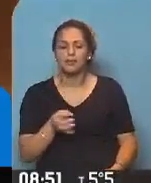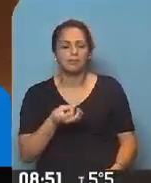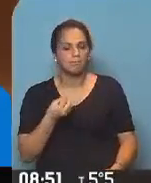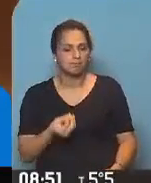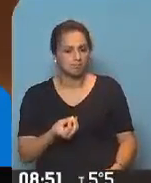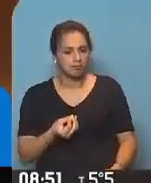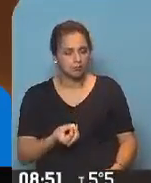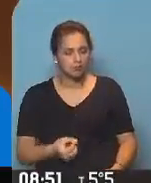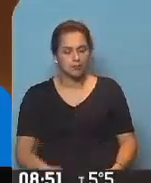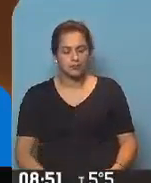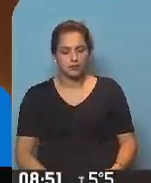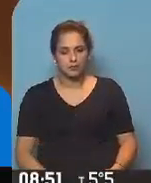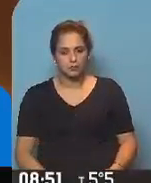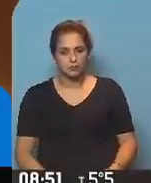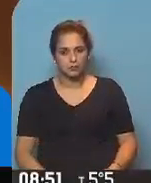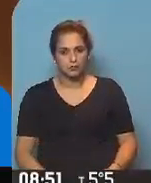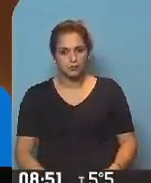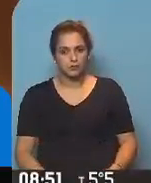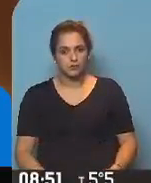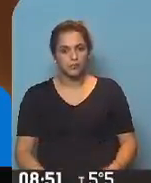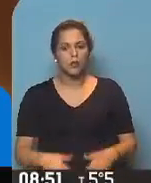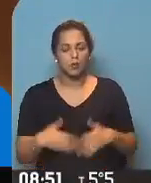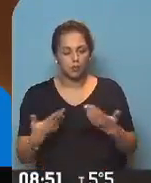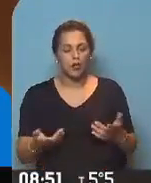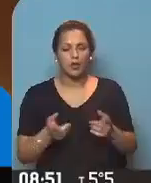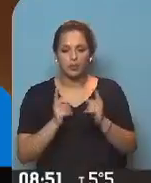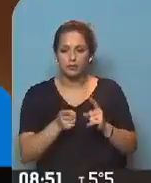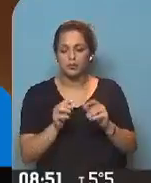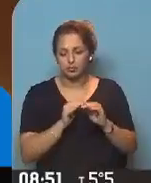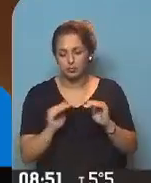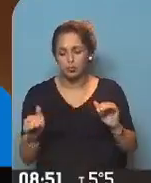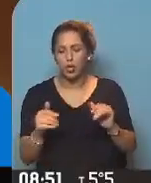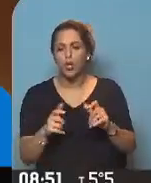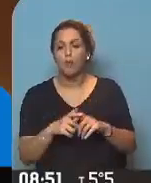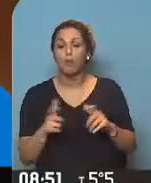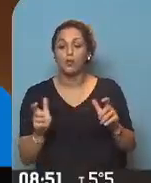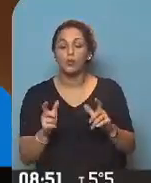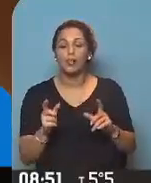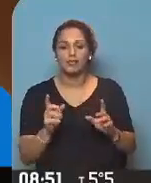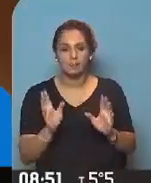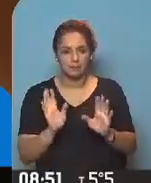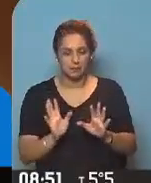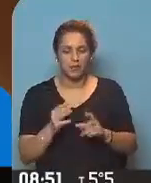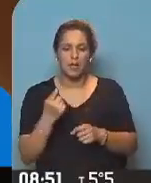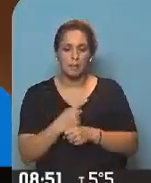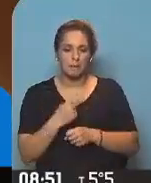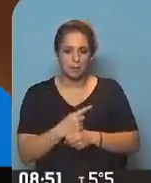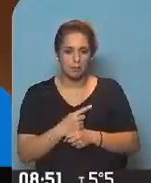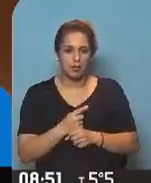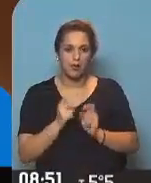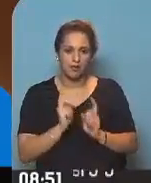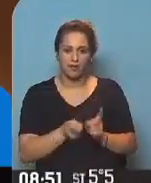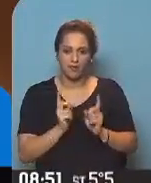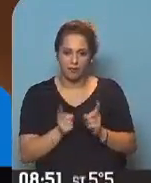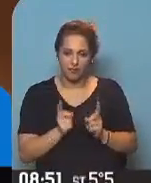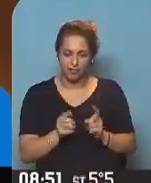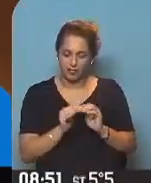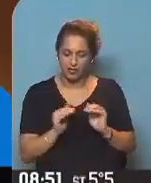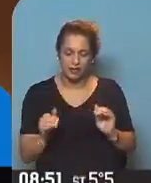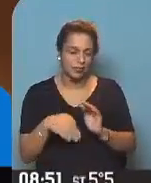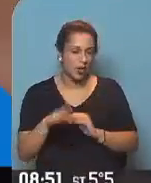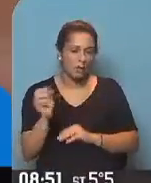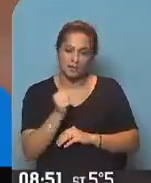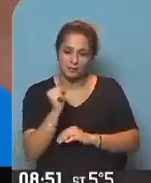bueno mantiene por suerte el festival primero primero se mantiene y lo más